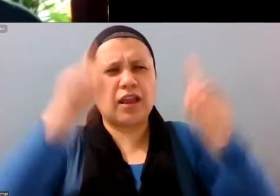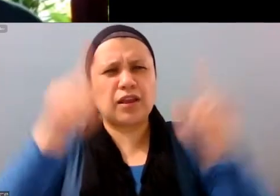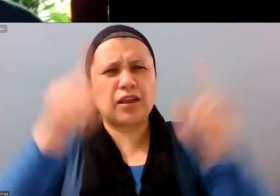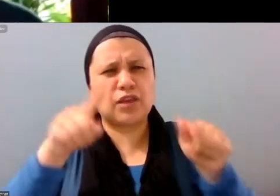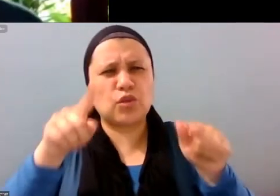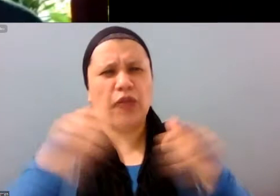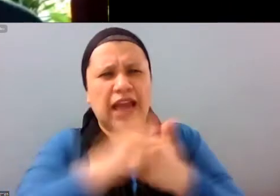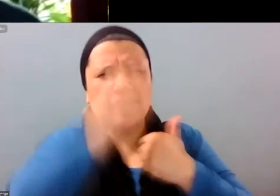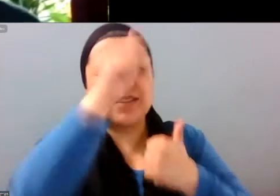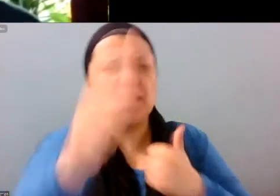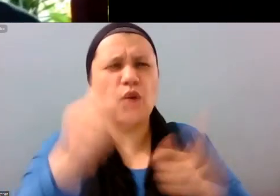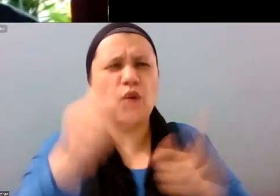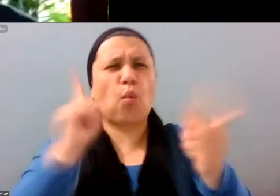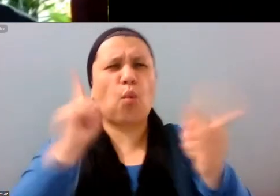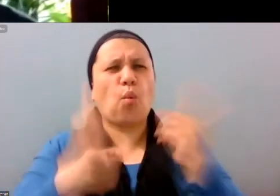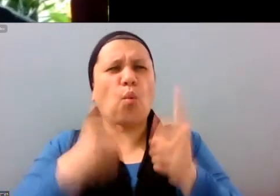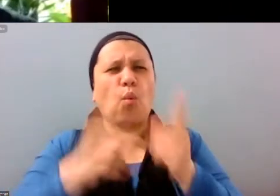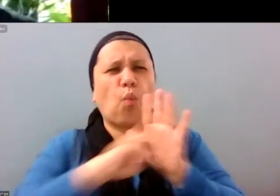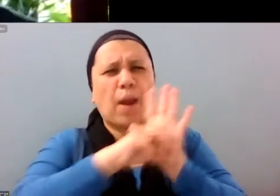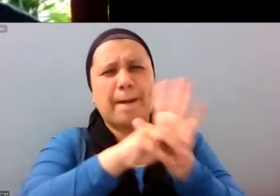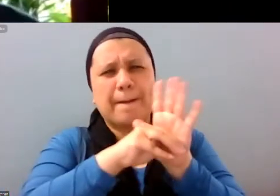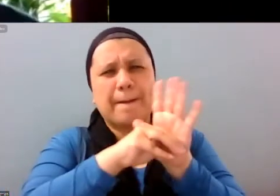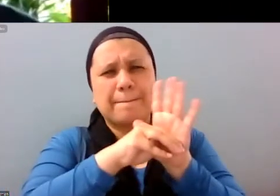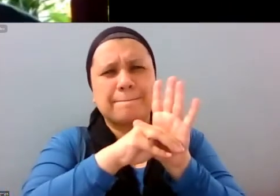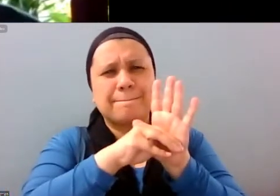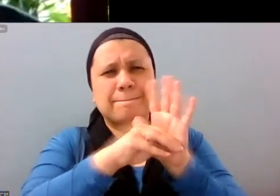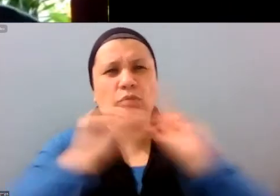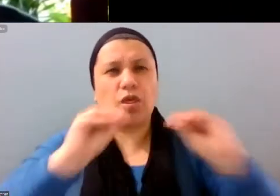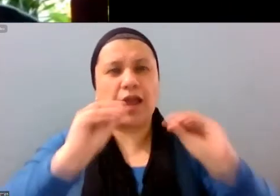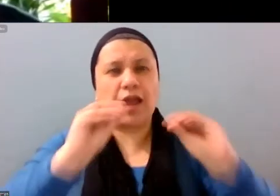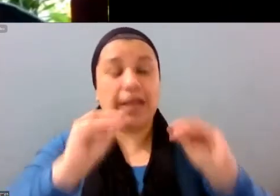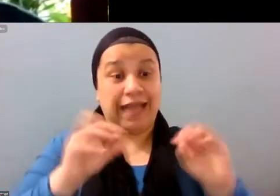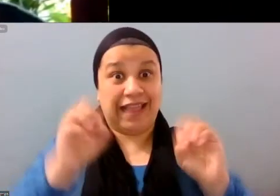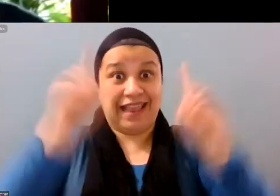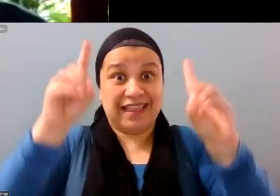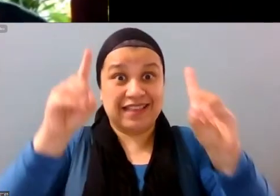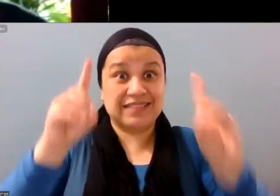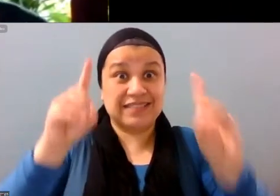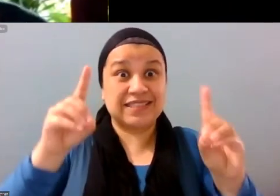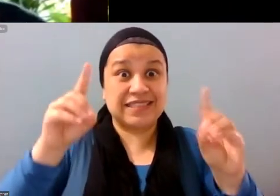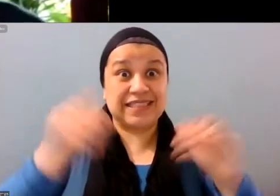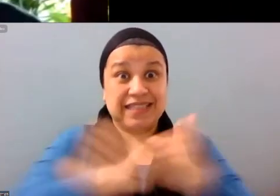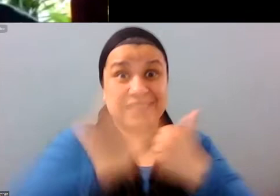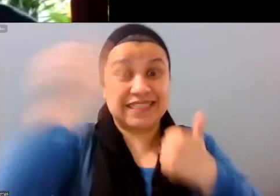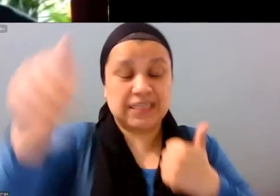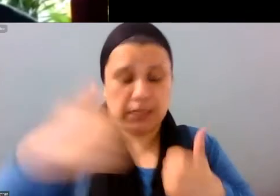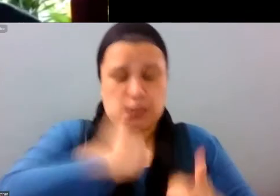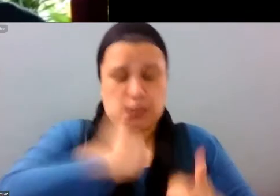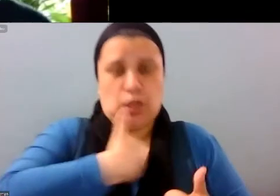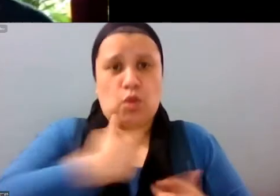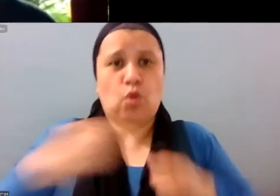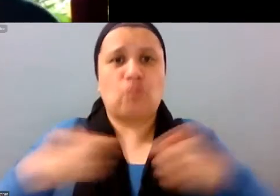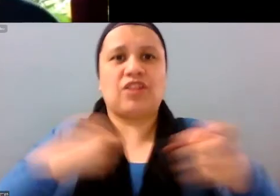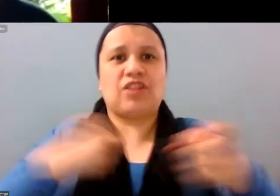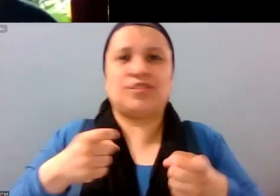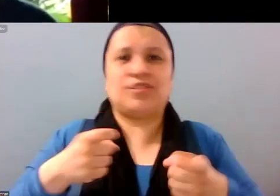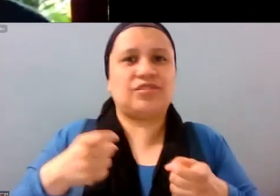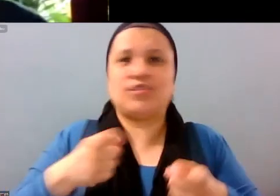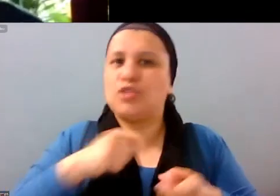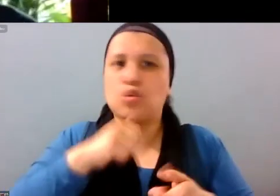es ese modelo pedagógico porque la educación a distancia es sinónimo de autorregulación no es sinónimo ni de